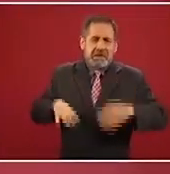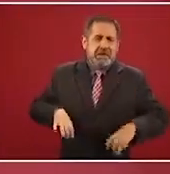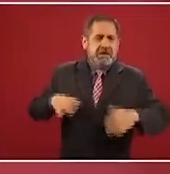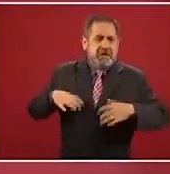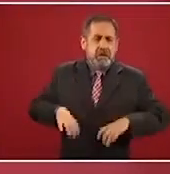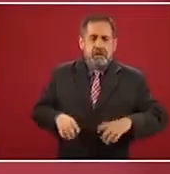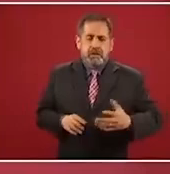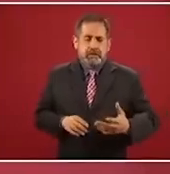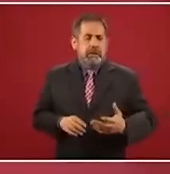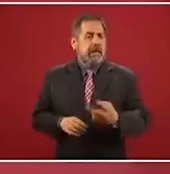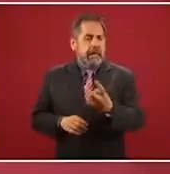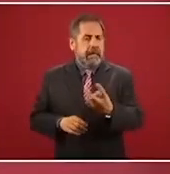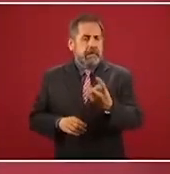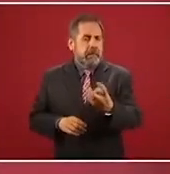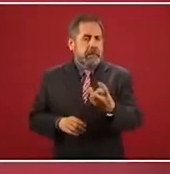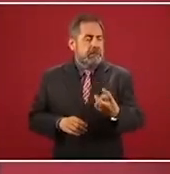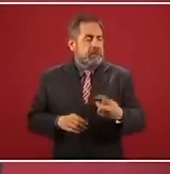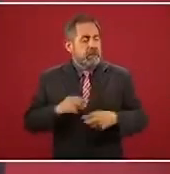que haya